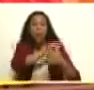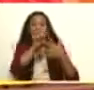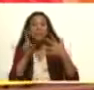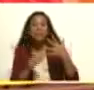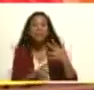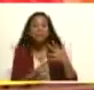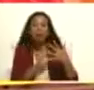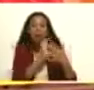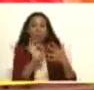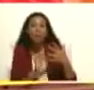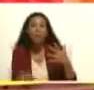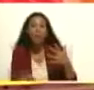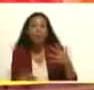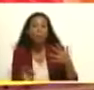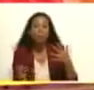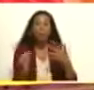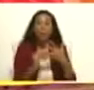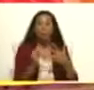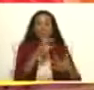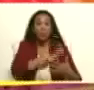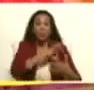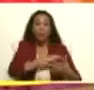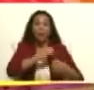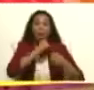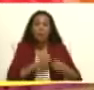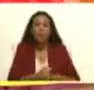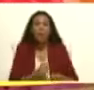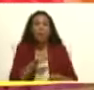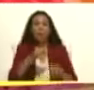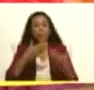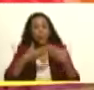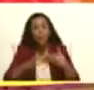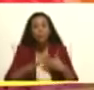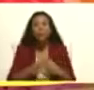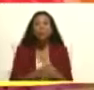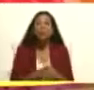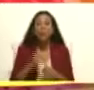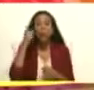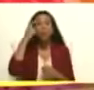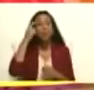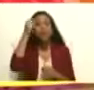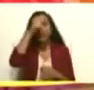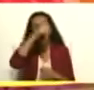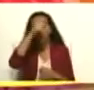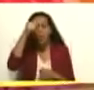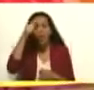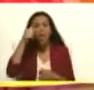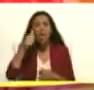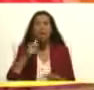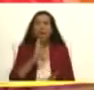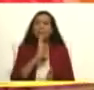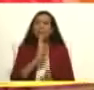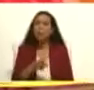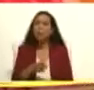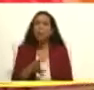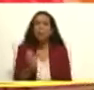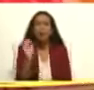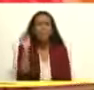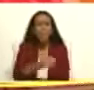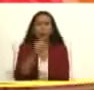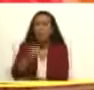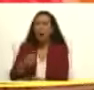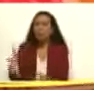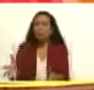las cinco estructuras de mayor fuerza social del país para este próximo 3 de diciembre darle una contundente